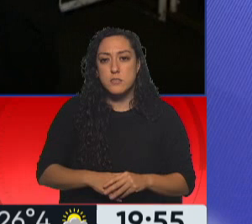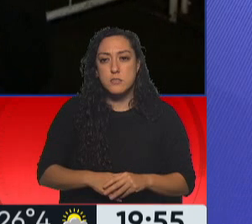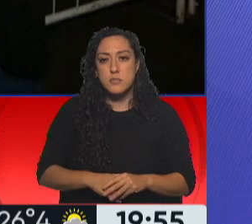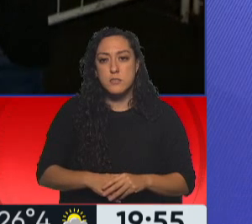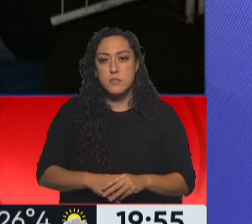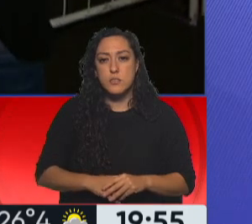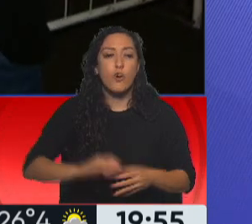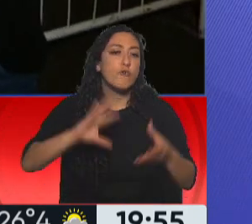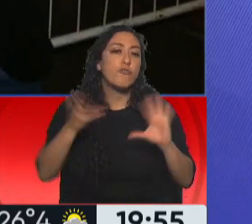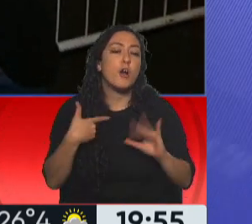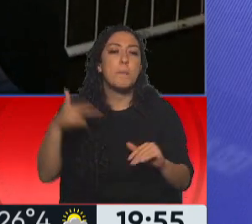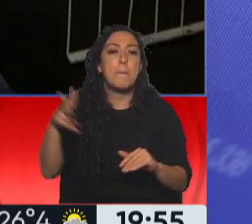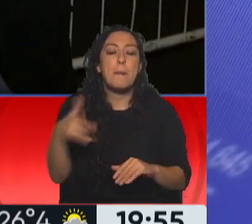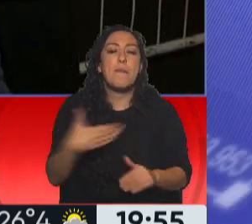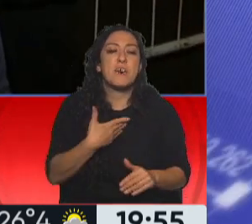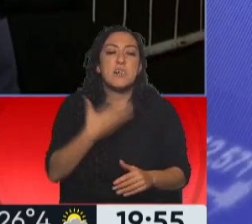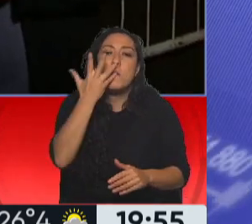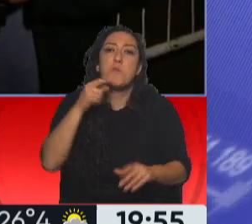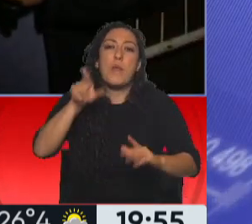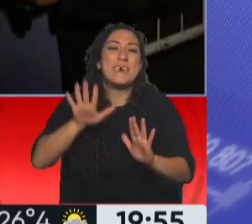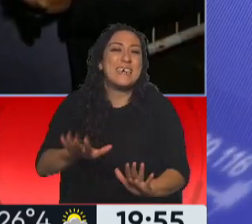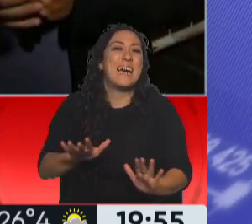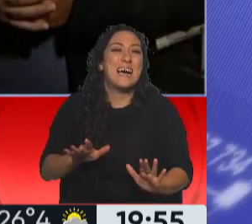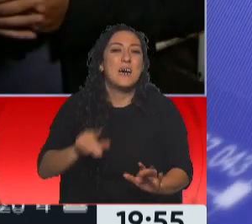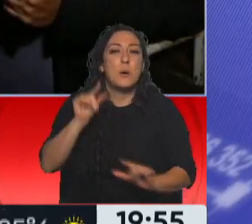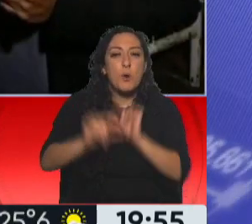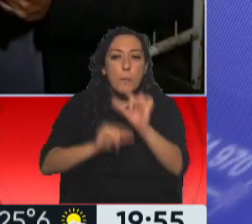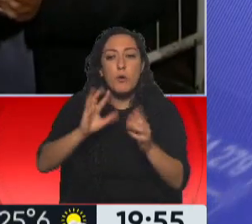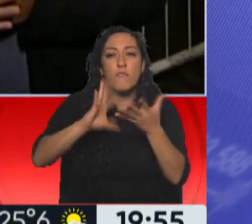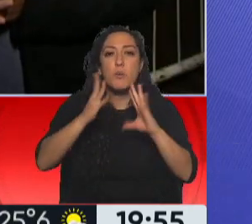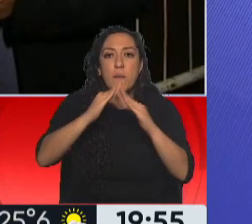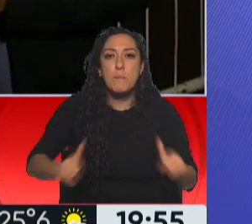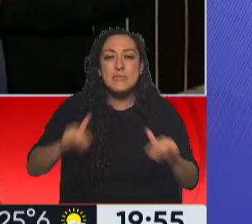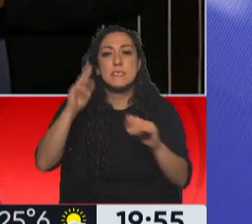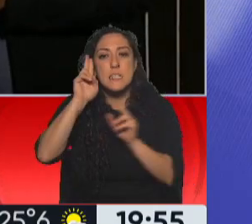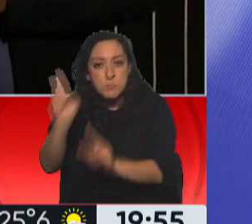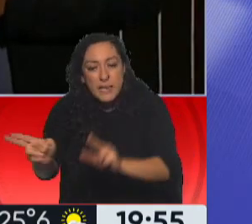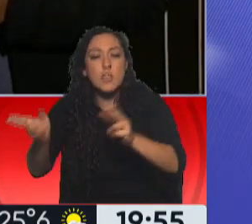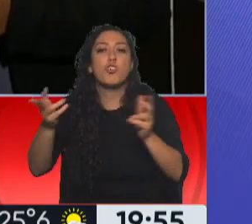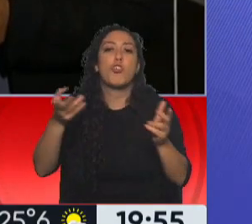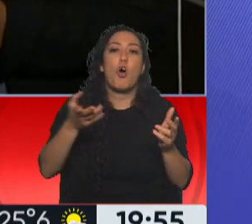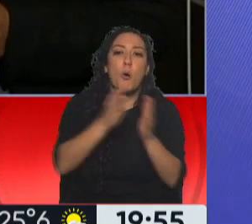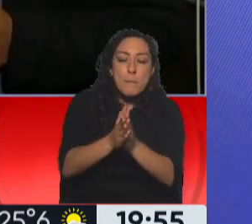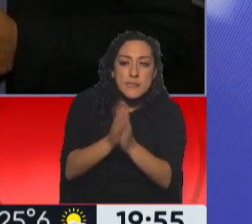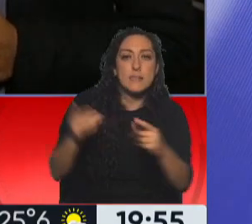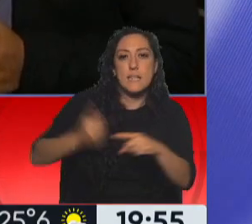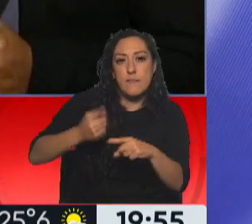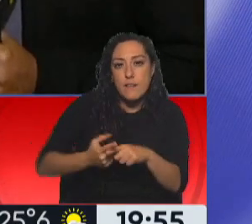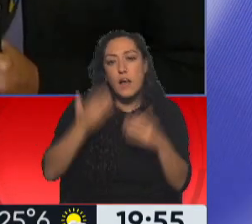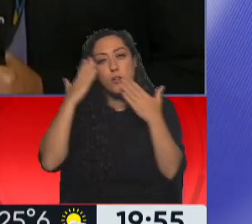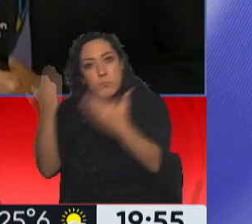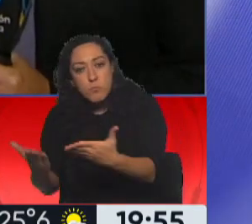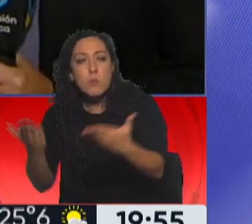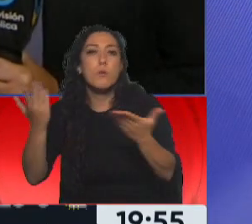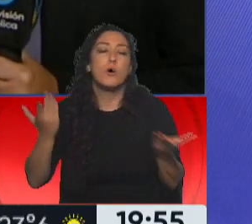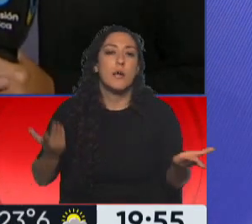con el espíritu que hubiese querido el Papa Francisco, acercándose en paz, con respeto, para celebrar, para conmemorar, para